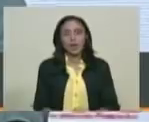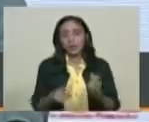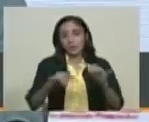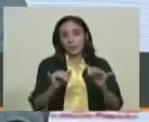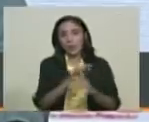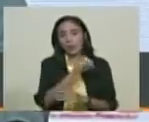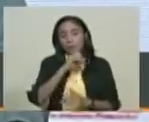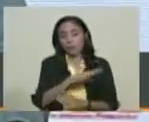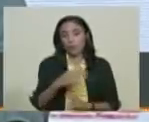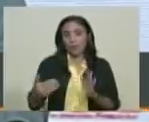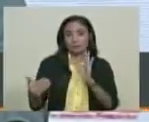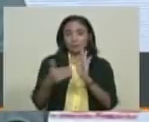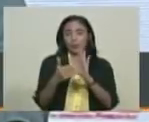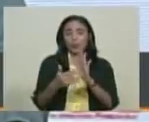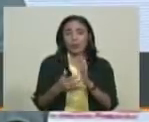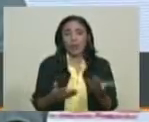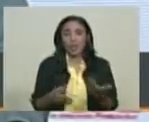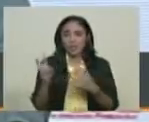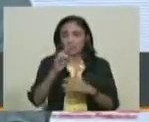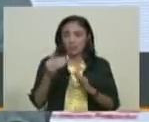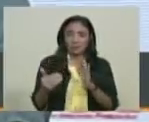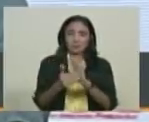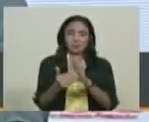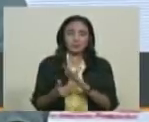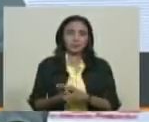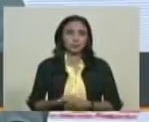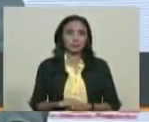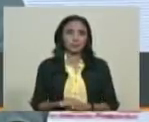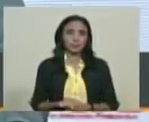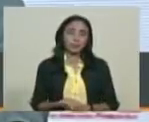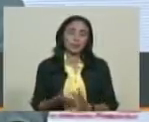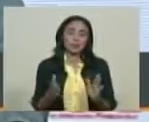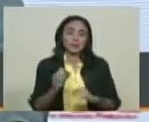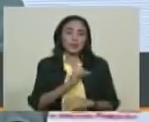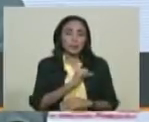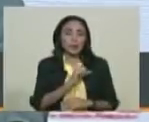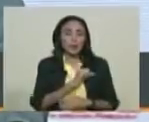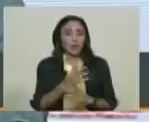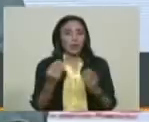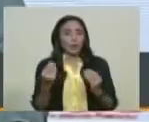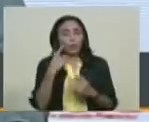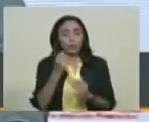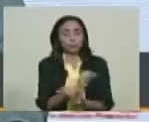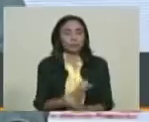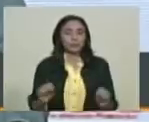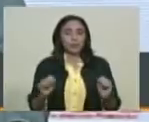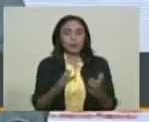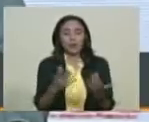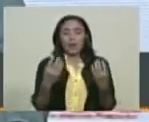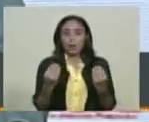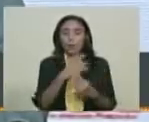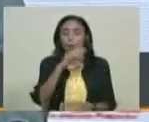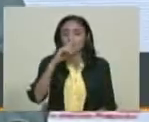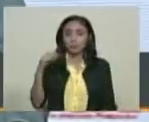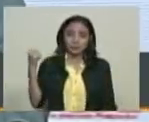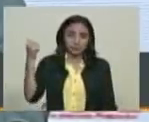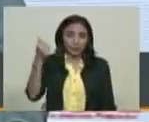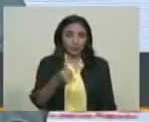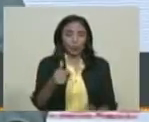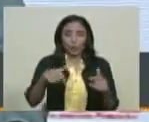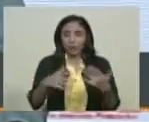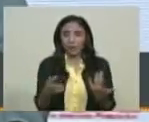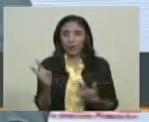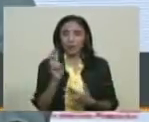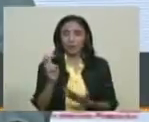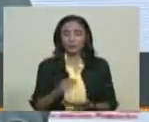es el atentado más temerario y criminal que haya conocido la historia de 200 años